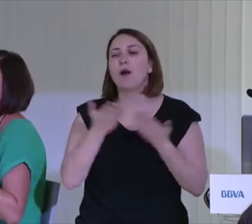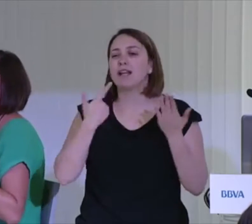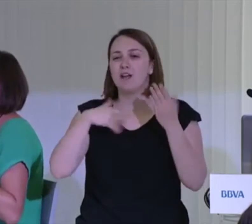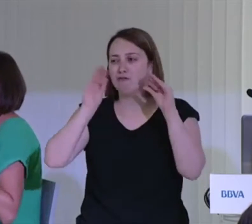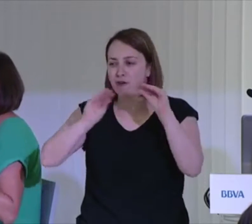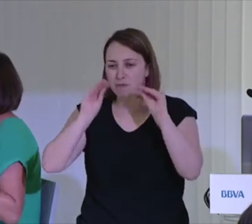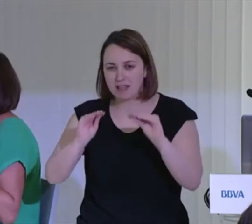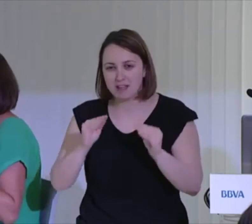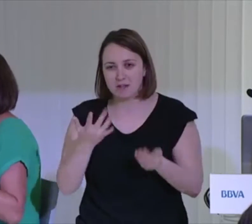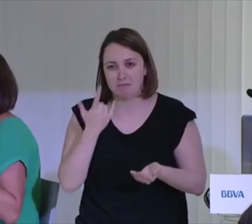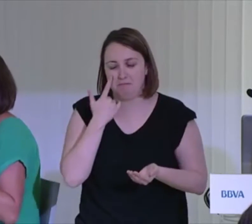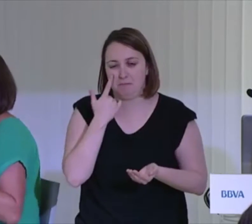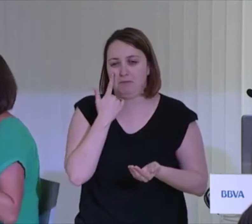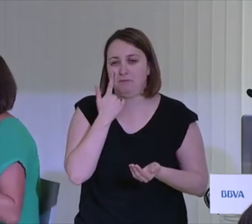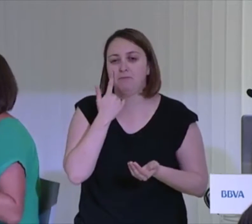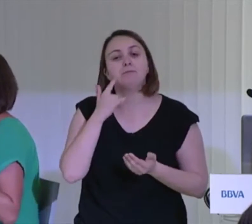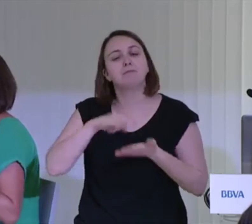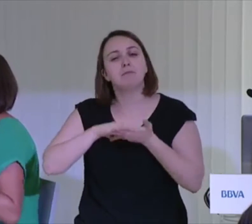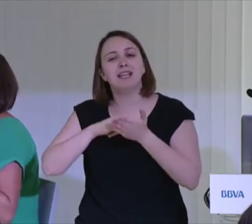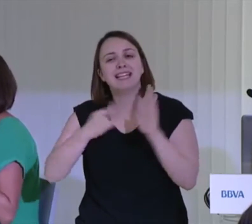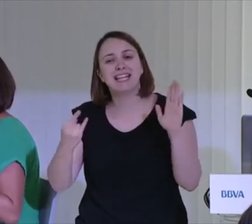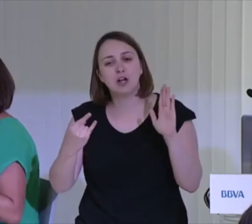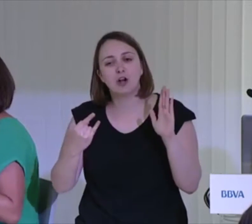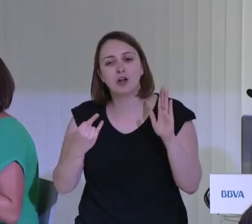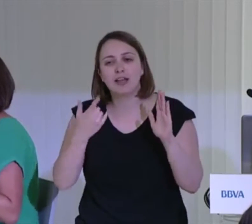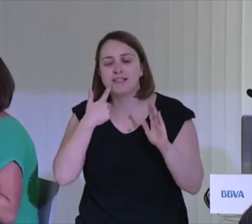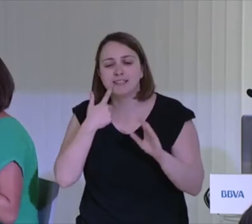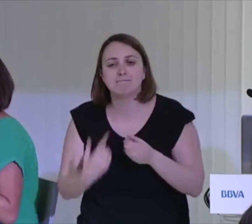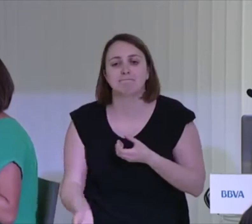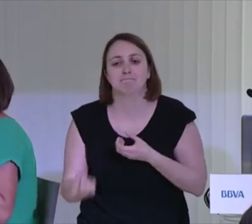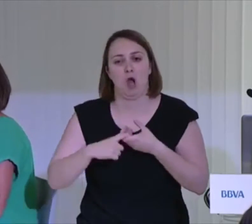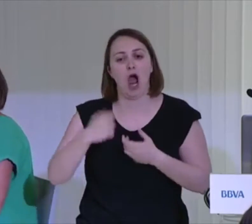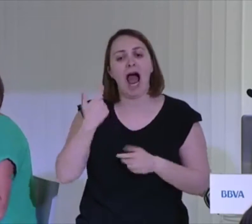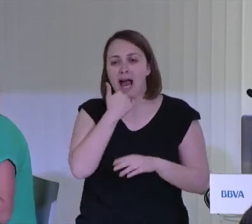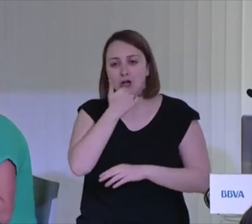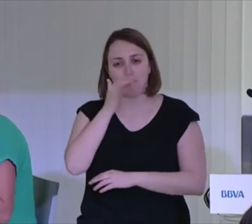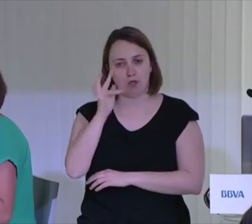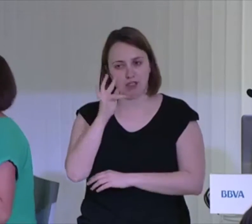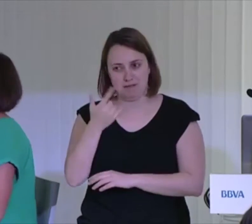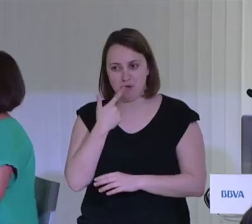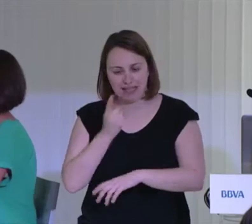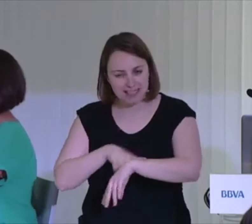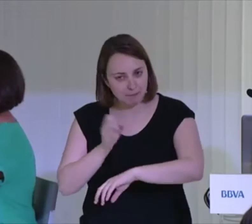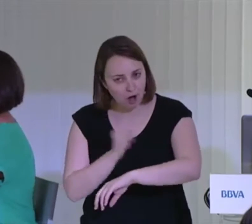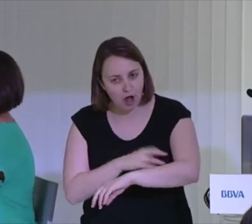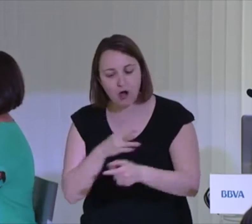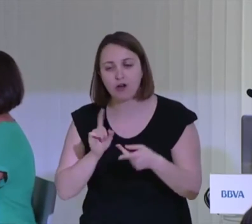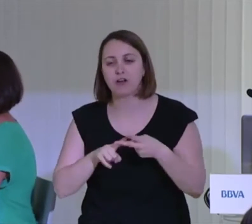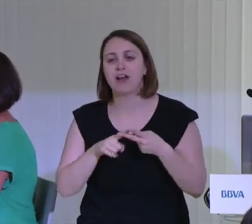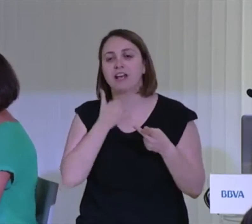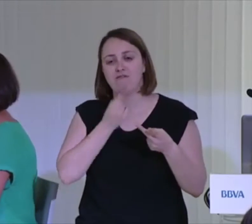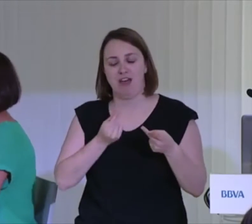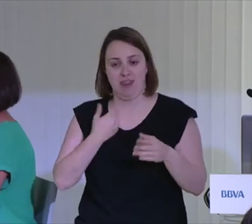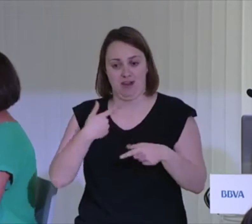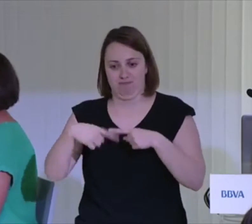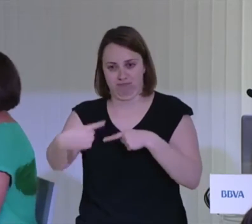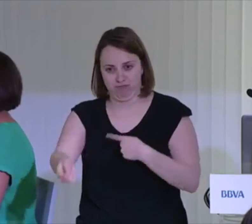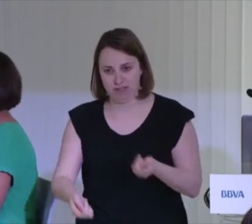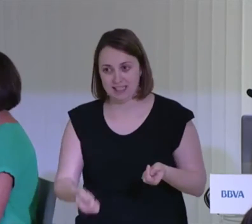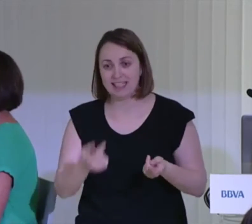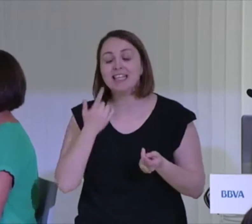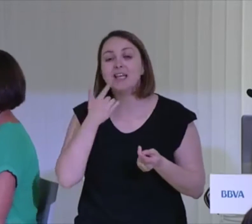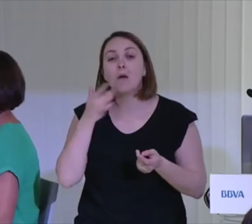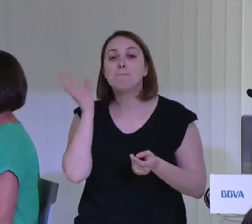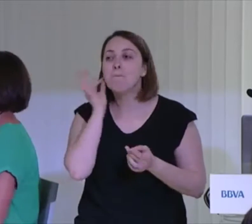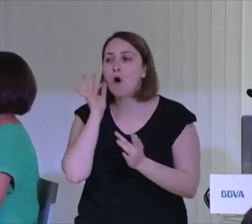formación. Veamos la tecnología como una aliada de todo eso, que nos ahorra tiempo, que nos facilita las cosas y sobre todo que nos conecta